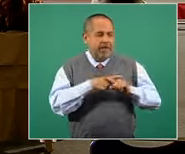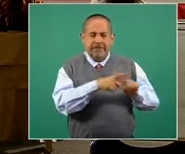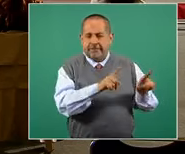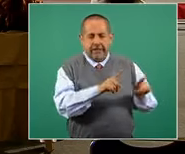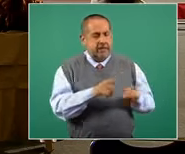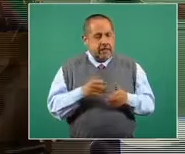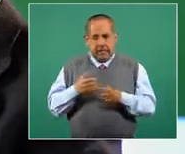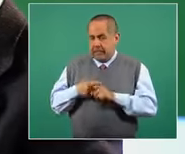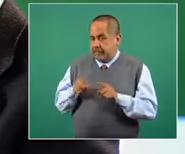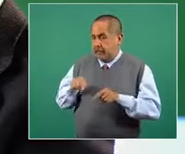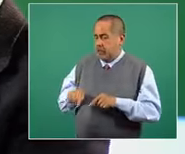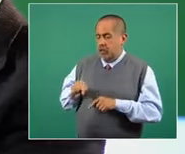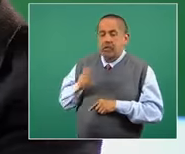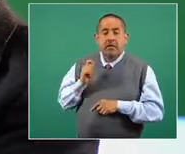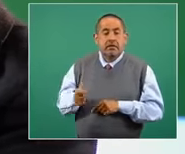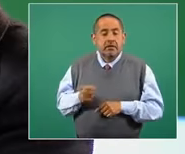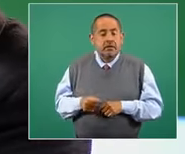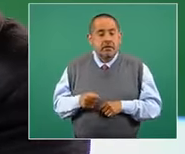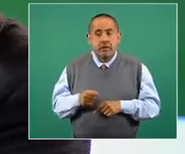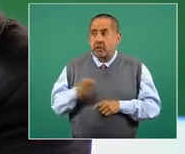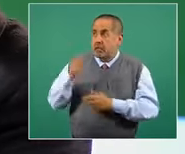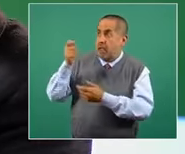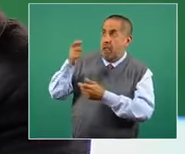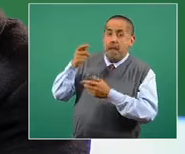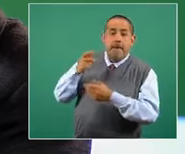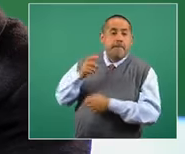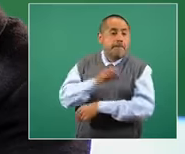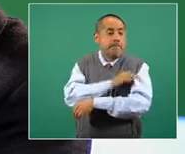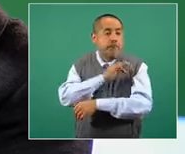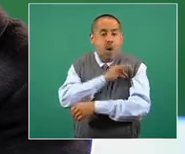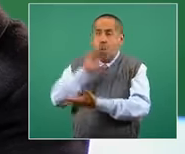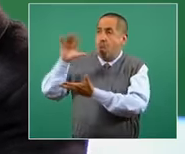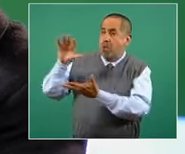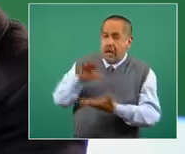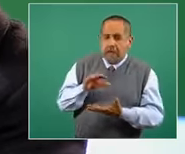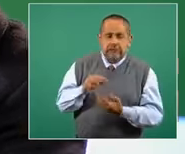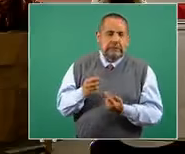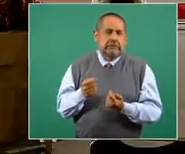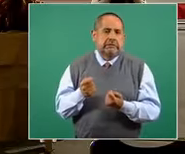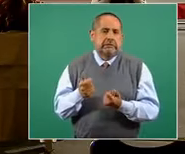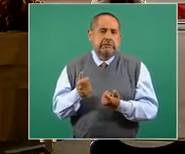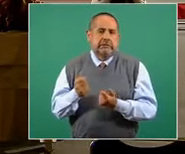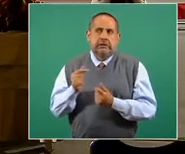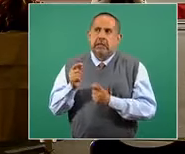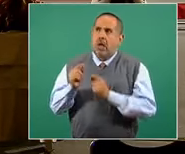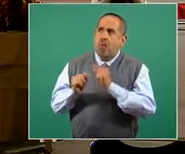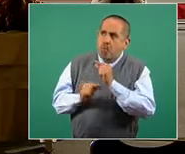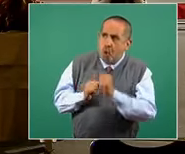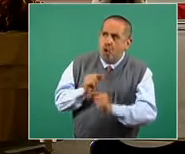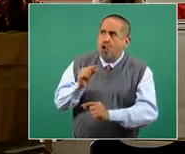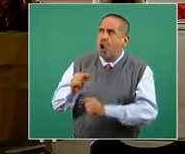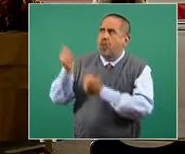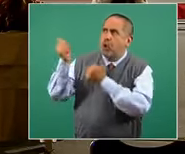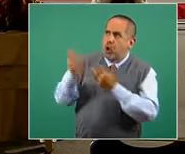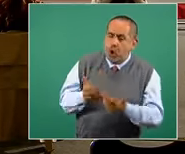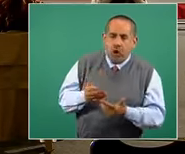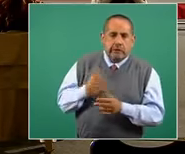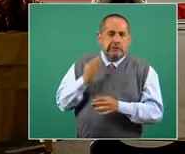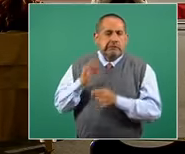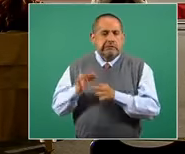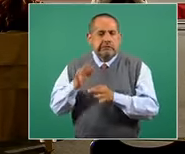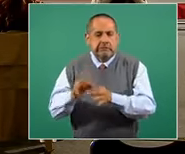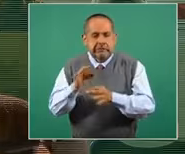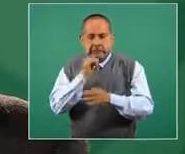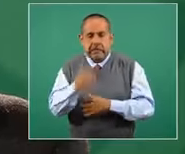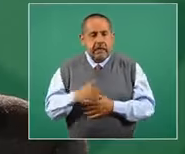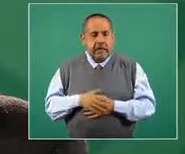condición rutinaria es que el abastecimiento de vacunas es lento, inconstante y hasta cierto